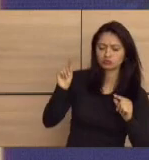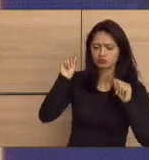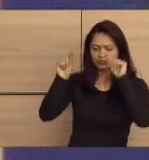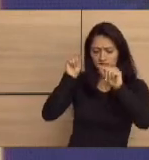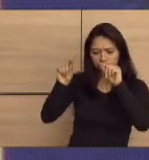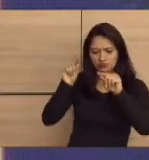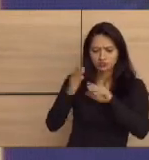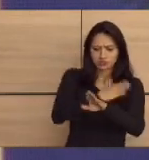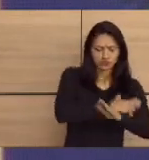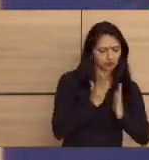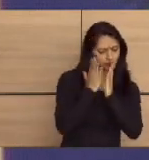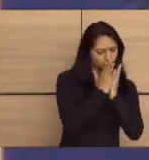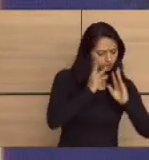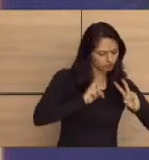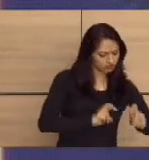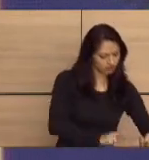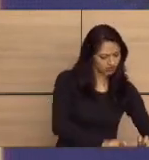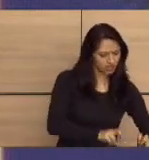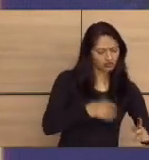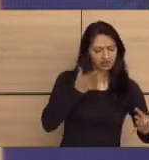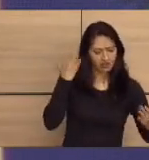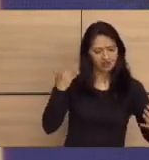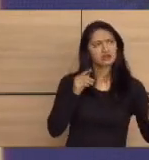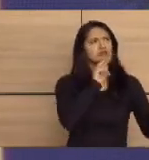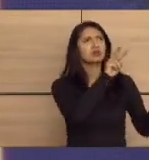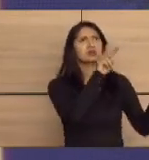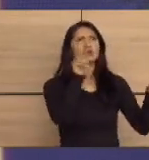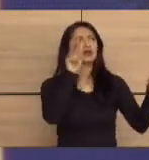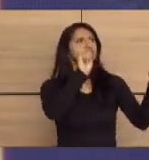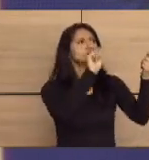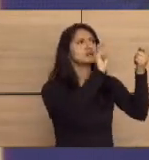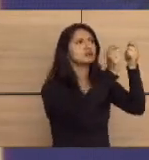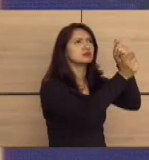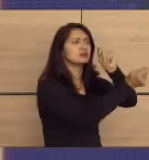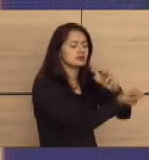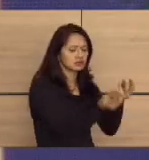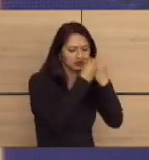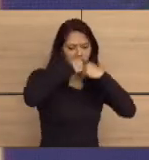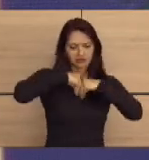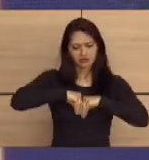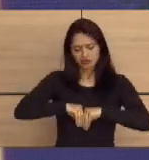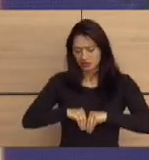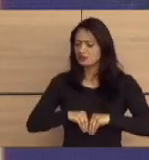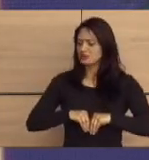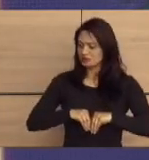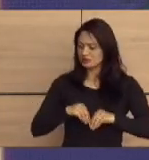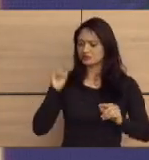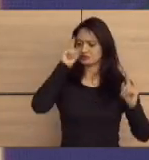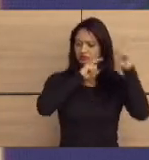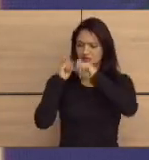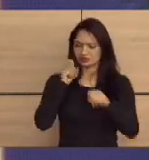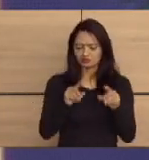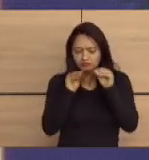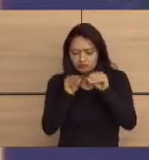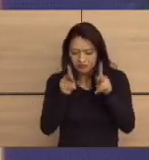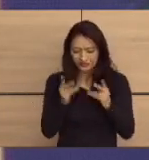en estudios de transformaciones que ha vivido el país, que le permitan al estudiante evaluar y mirar en